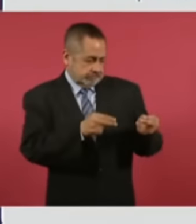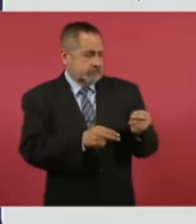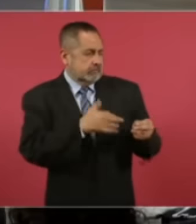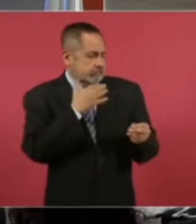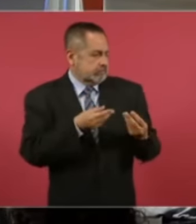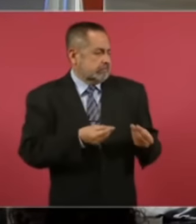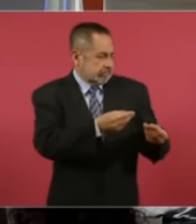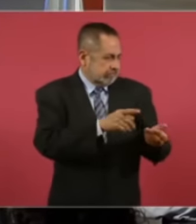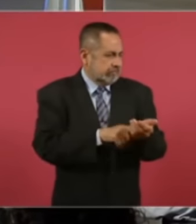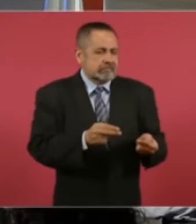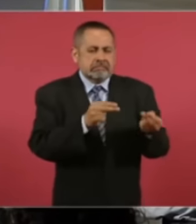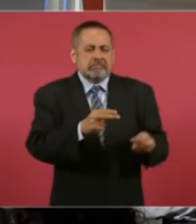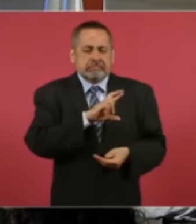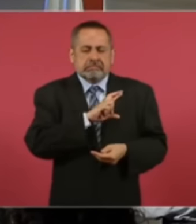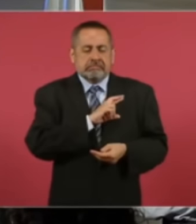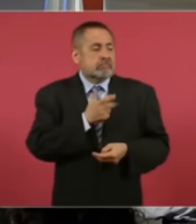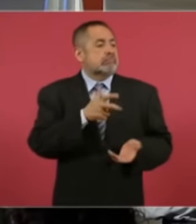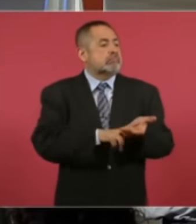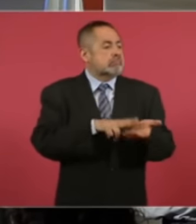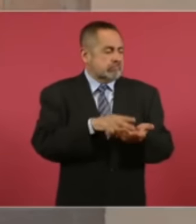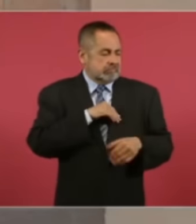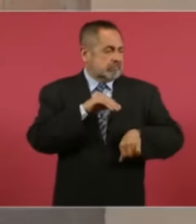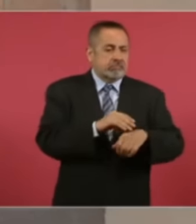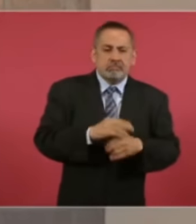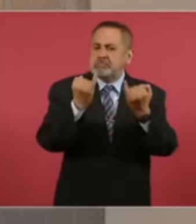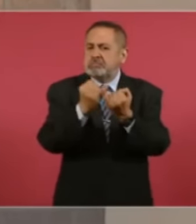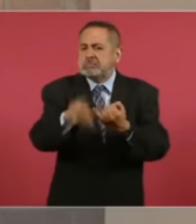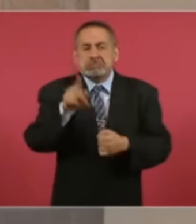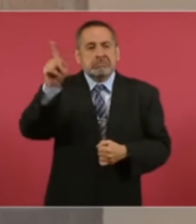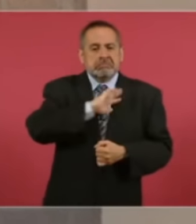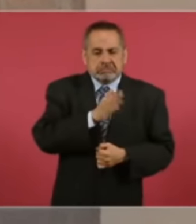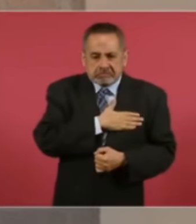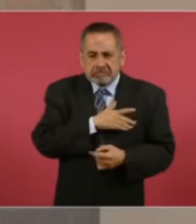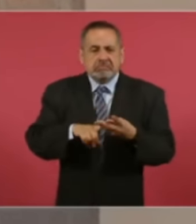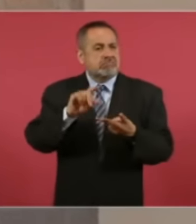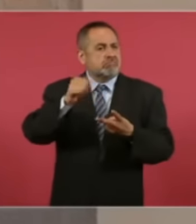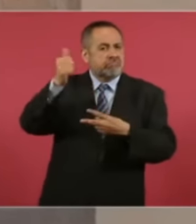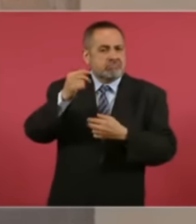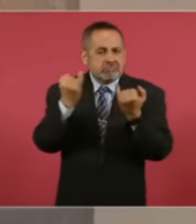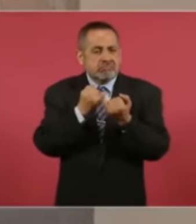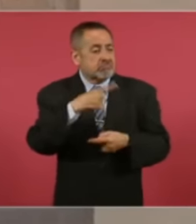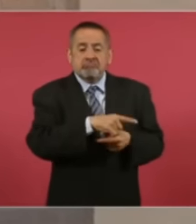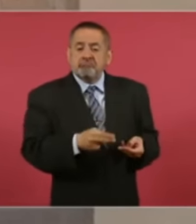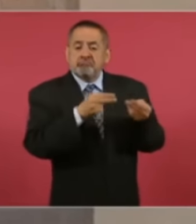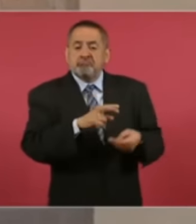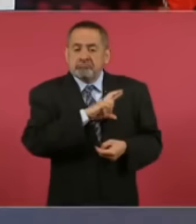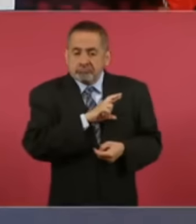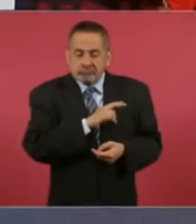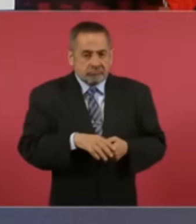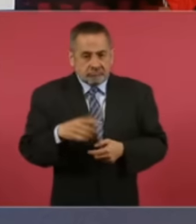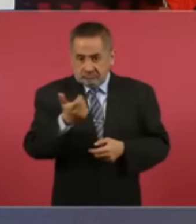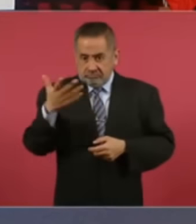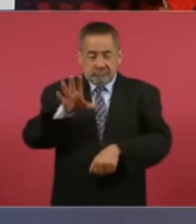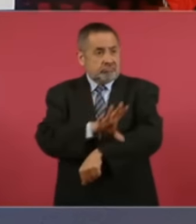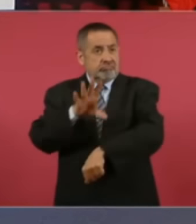establecer, imponer las tarifas, como pasa en España, como pasa en otras partes, en donde el precio de la